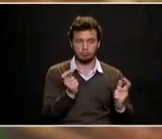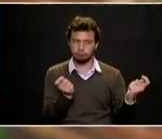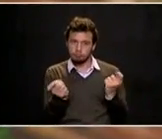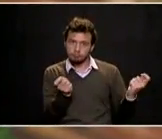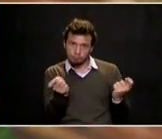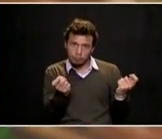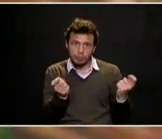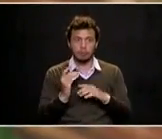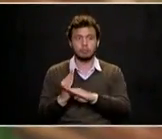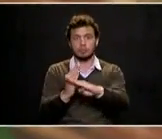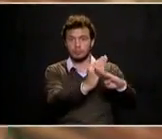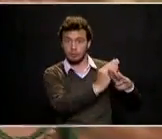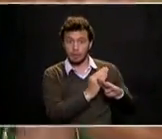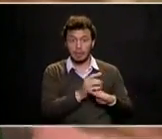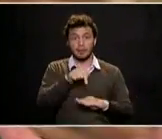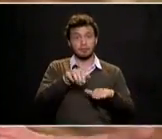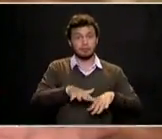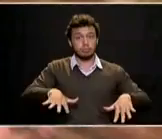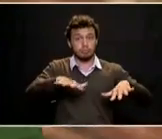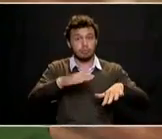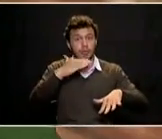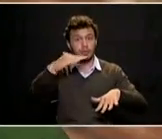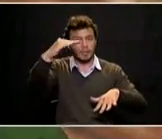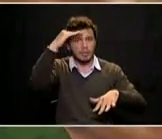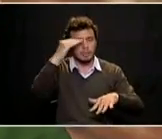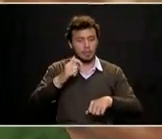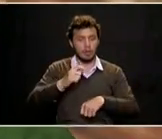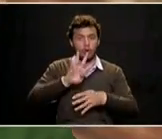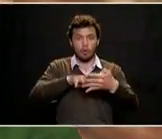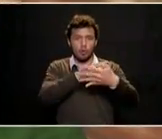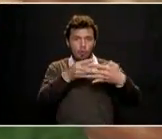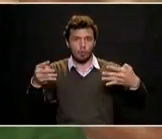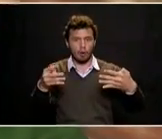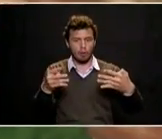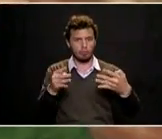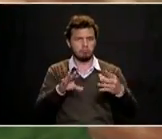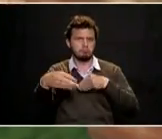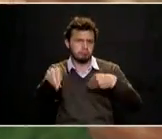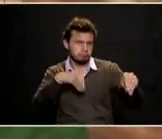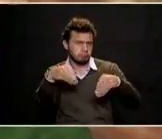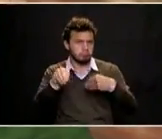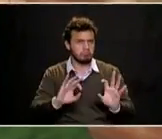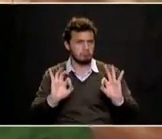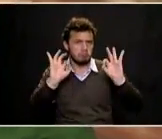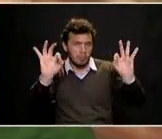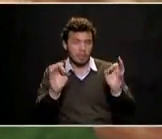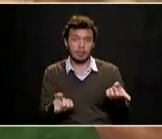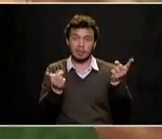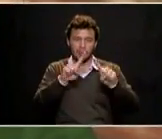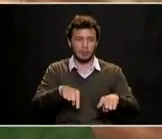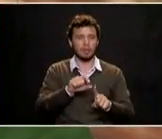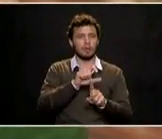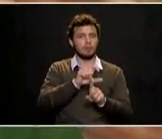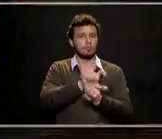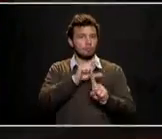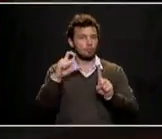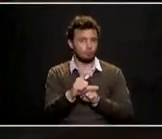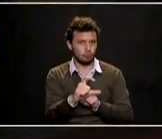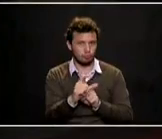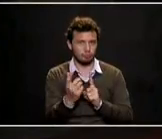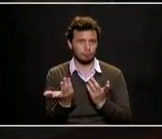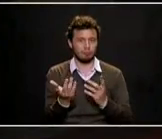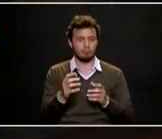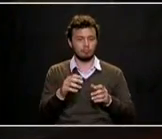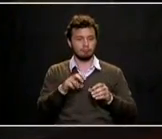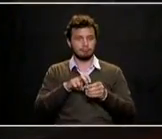Medellín 24/7 para tener flexibilidad en los horarios y vamos a trabajar también el tema de cultura vial.